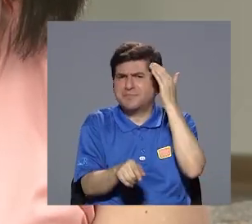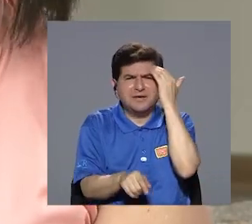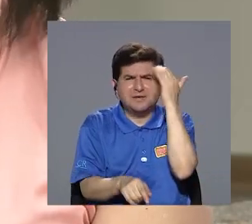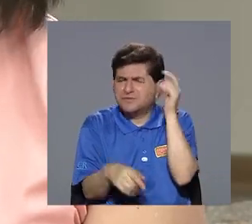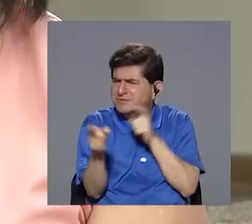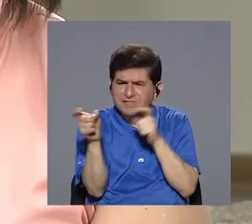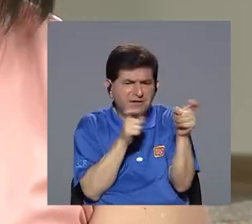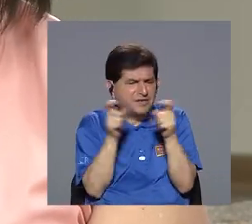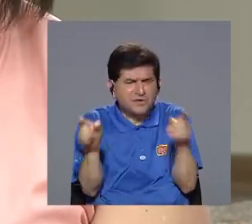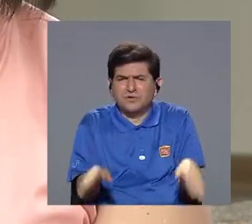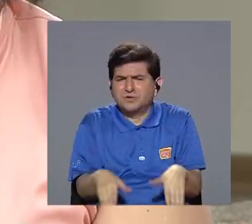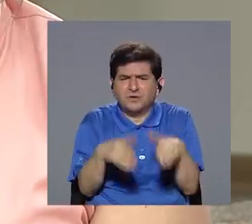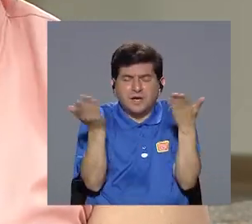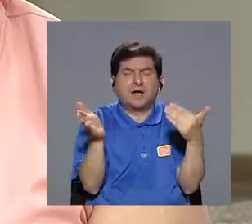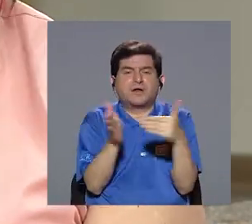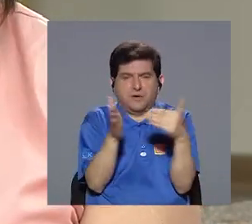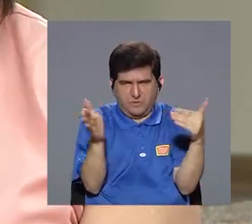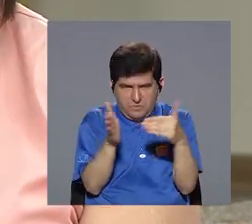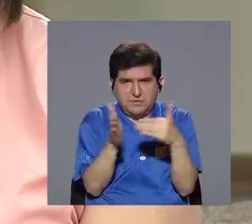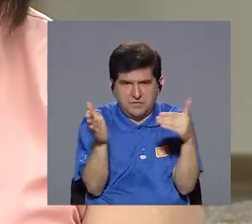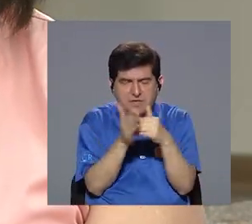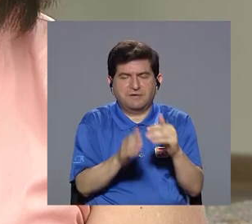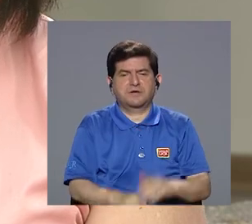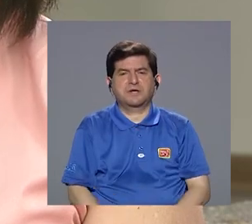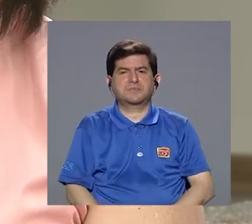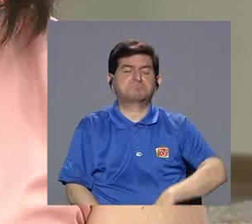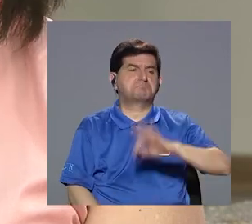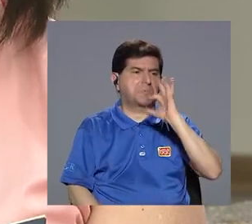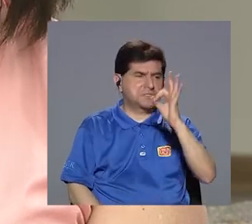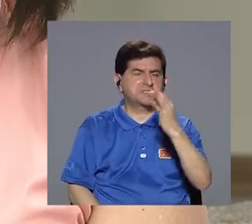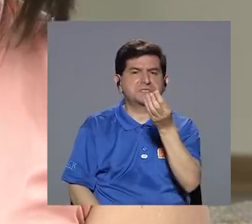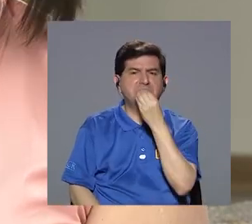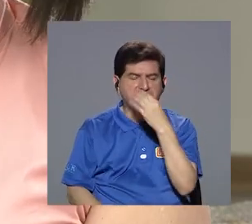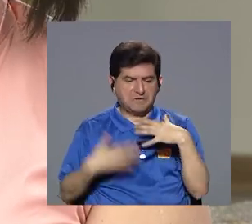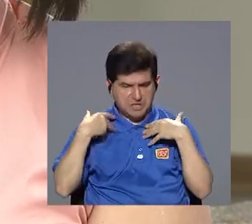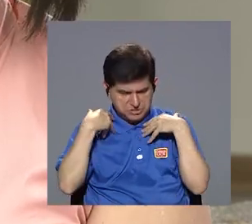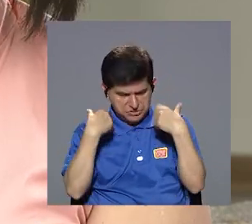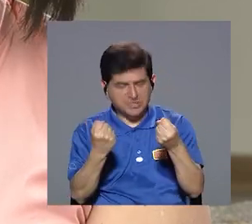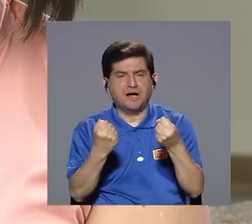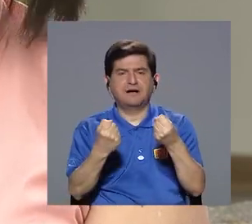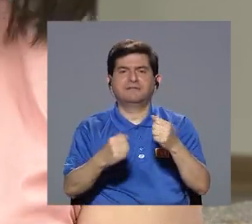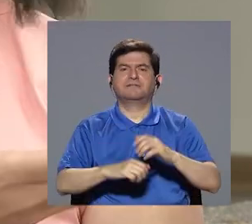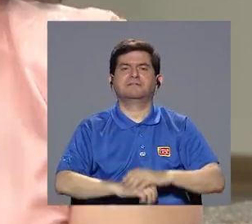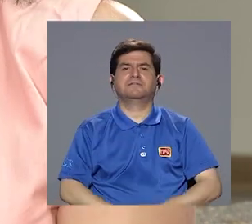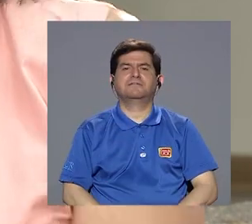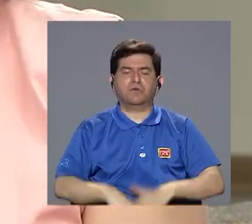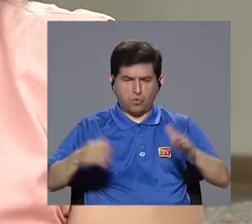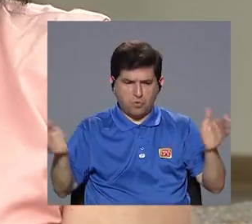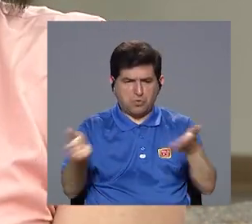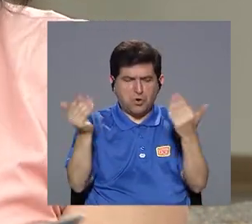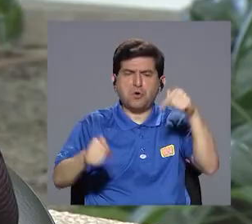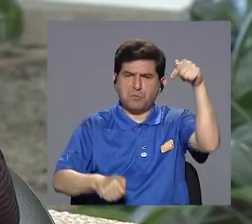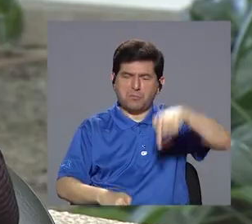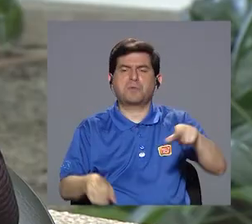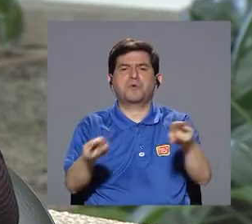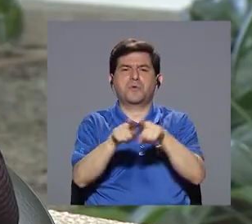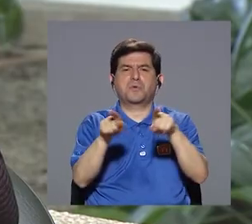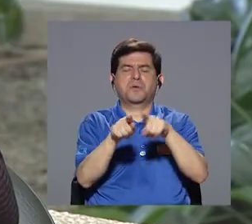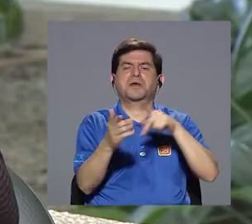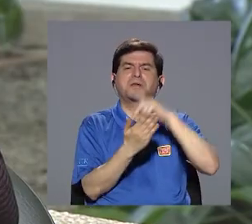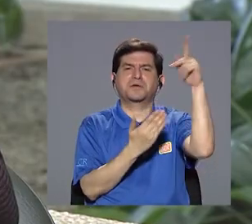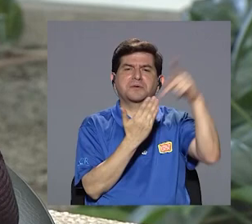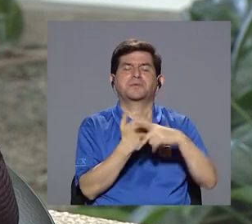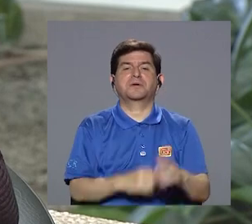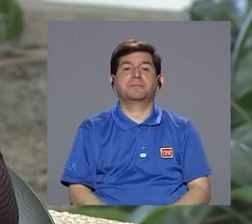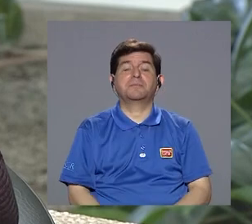el no saber cómo controlar. Volvemos a esto, ¿verdad? Que está bien alimentarse sanamente y es lo que promovemos acá, ¿verdad? También